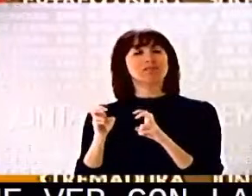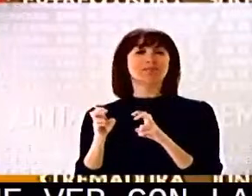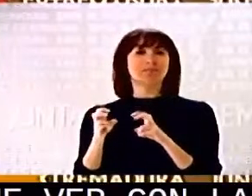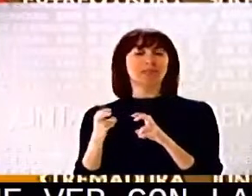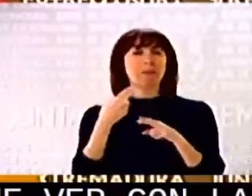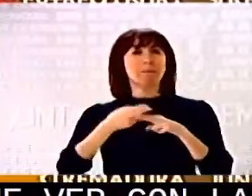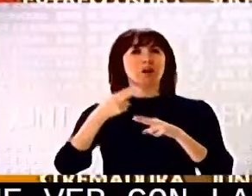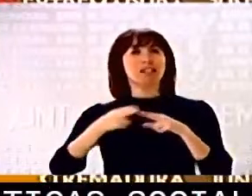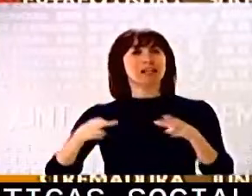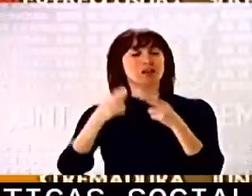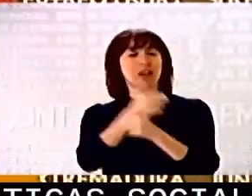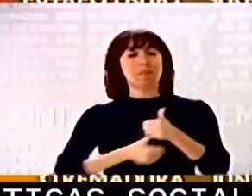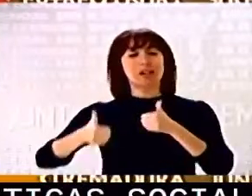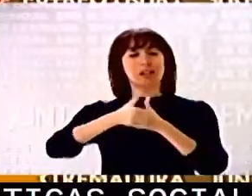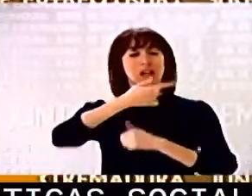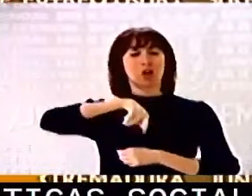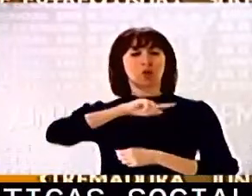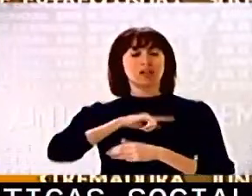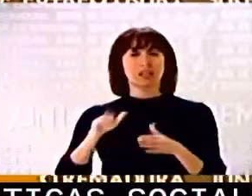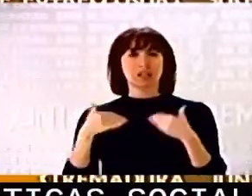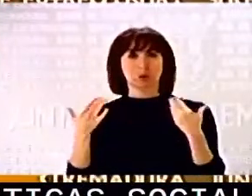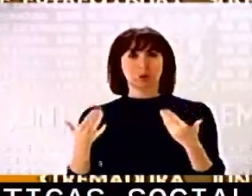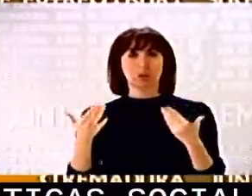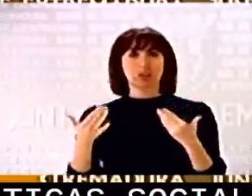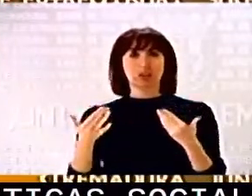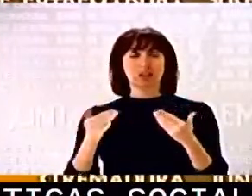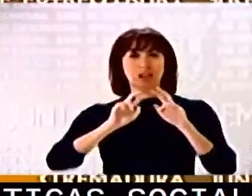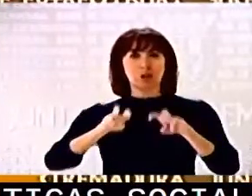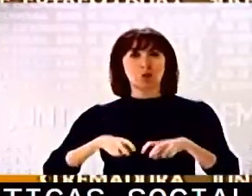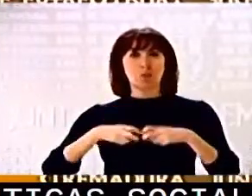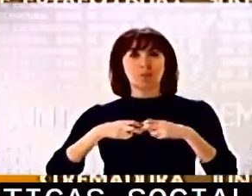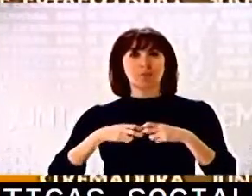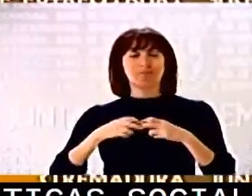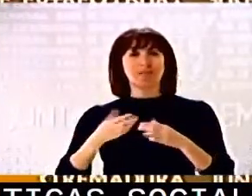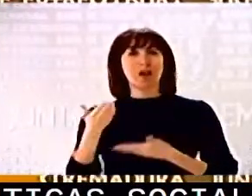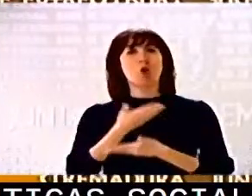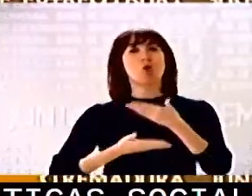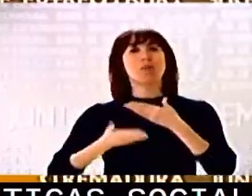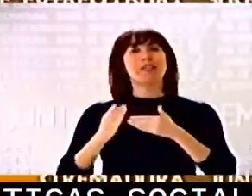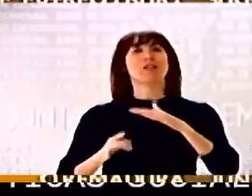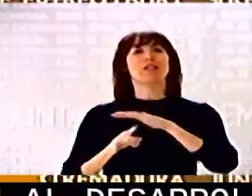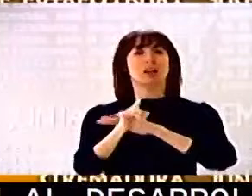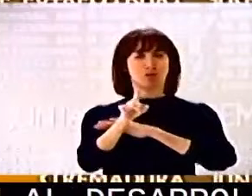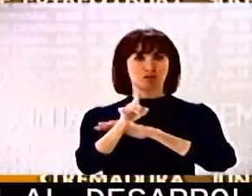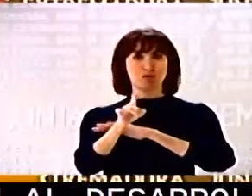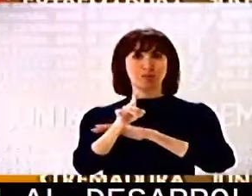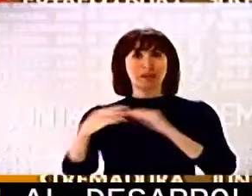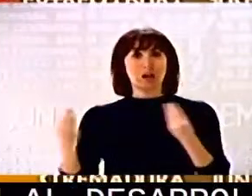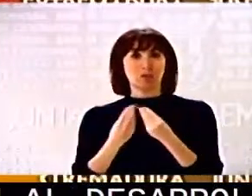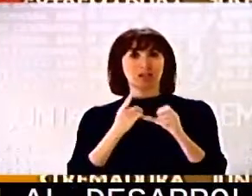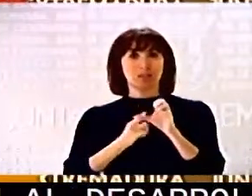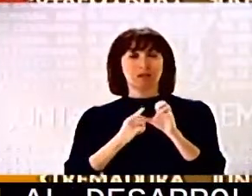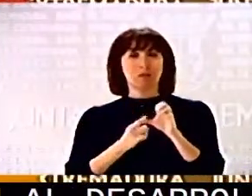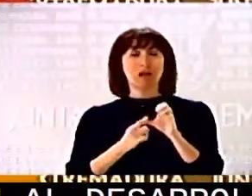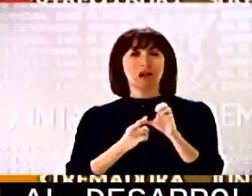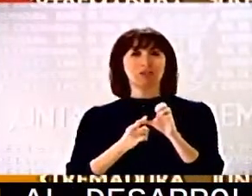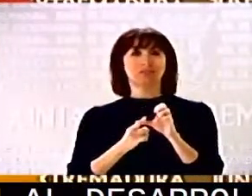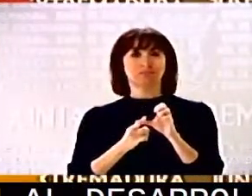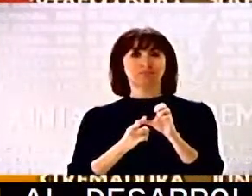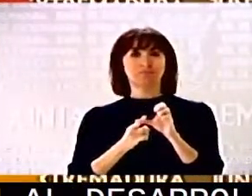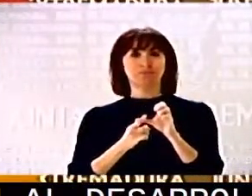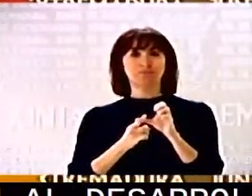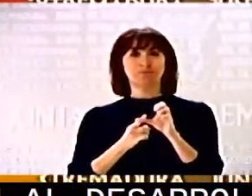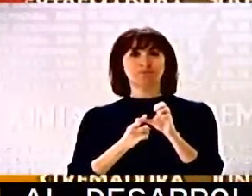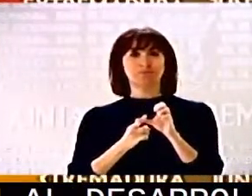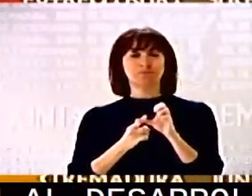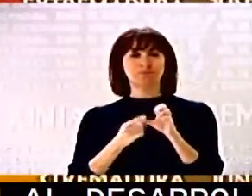políticas sociales más prioritarias, que es la cooperación al desarrollo. La Junta de Extremadura es,